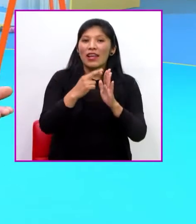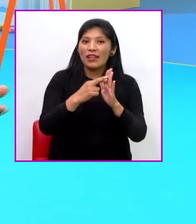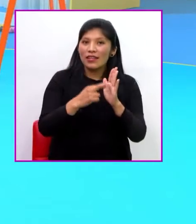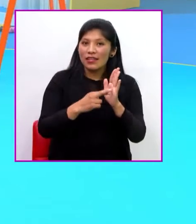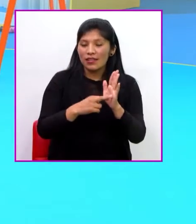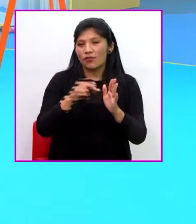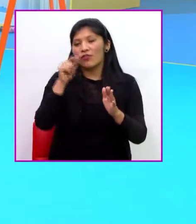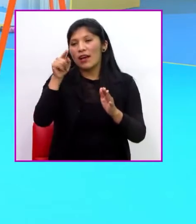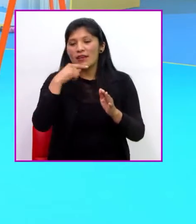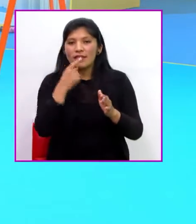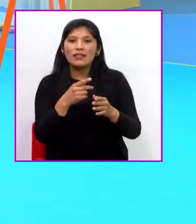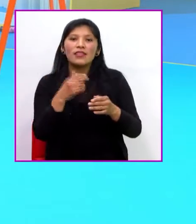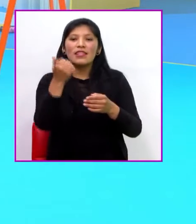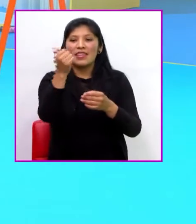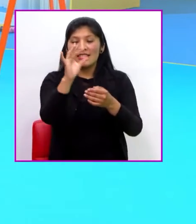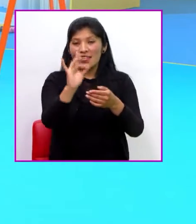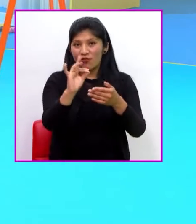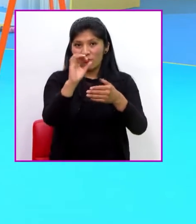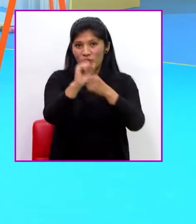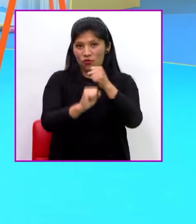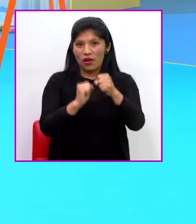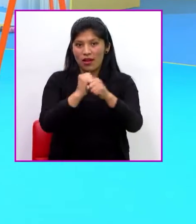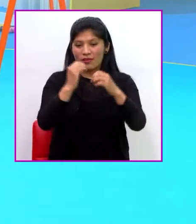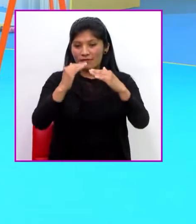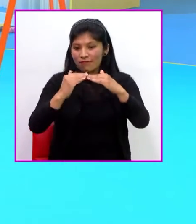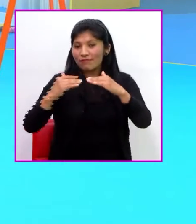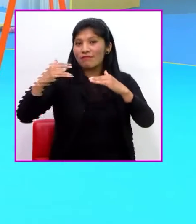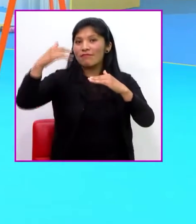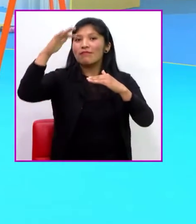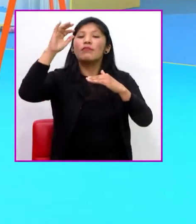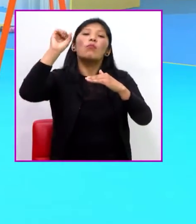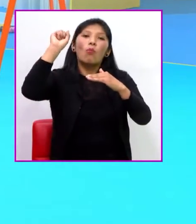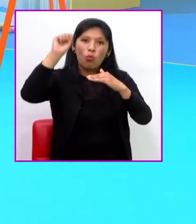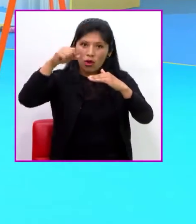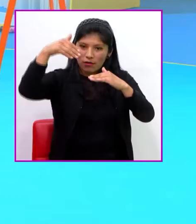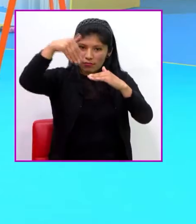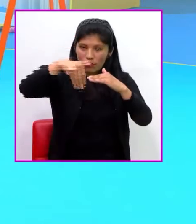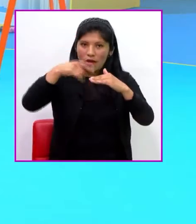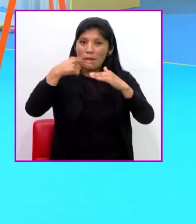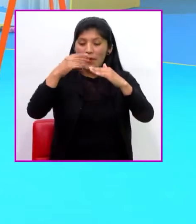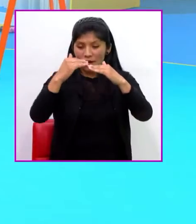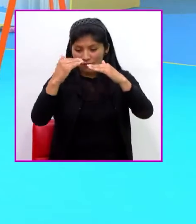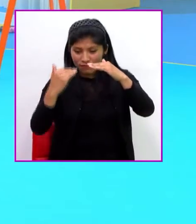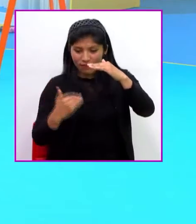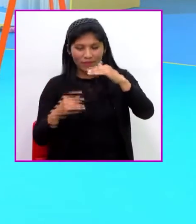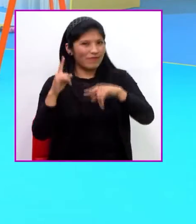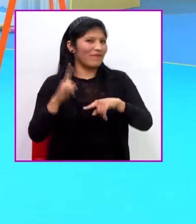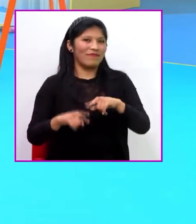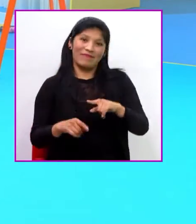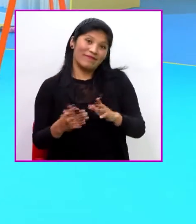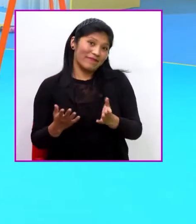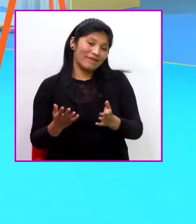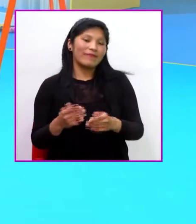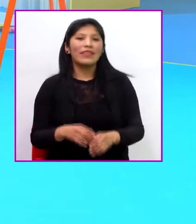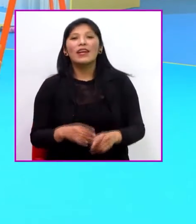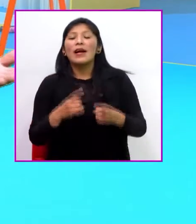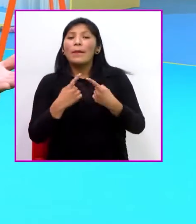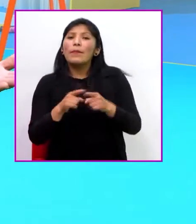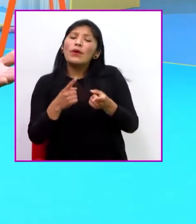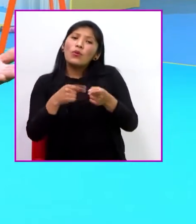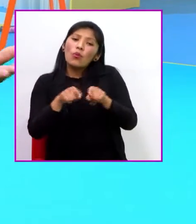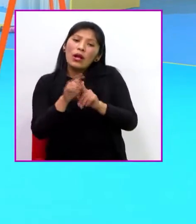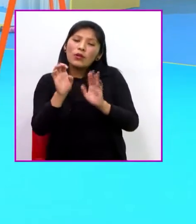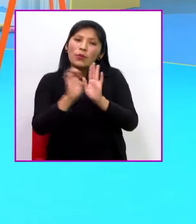de edad, los 18 años. Sin embargo, tú también has ejercido tu derecho humano político cuando